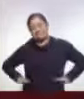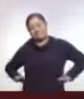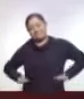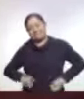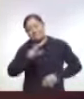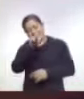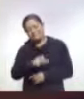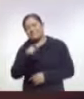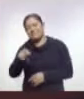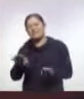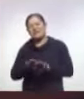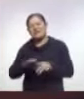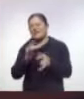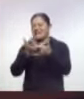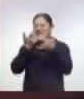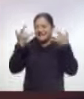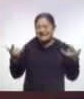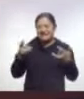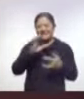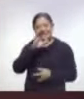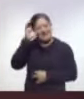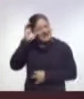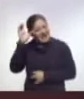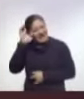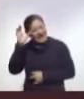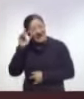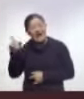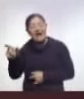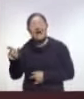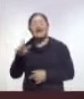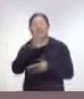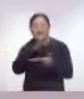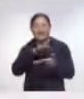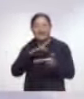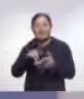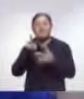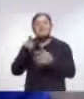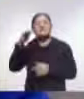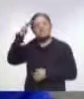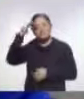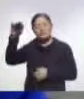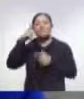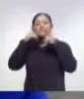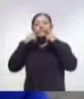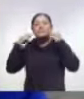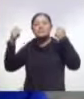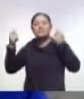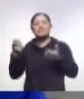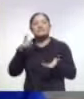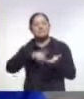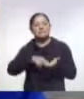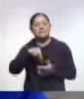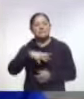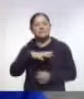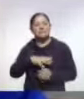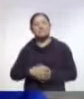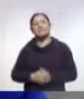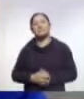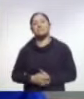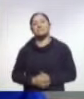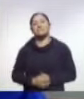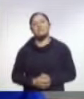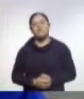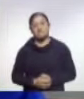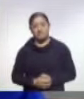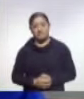las historias de Correa quien dio lectura al relato Señor Bigotes, incluido en el volumen. Como muchas mujeres pasadas de peso,